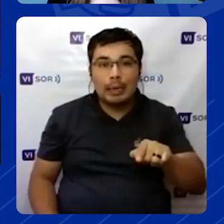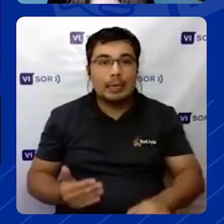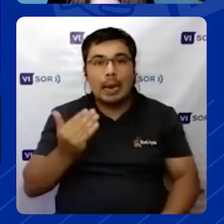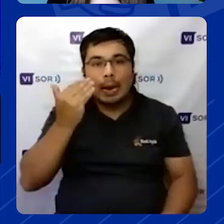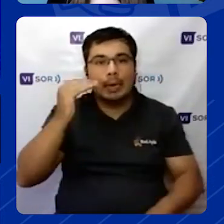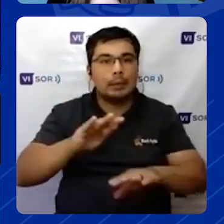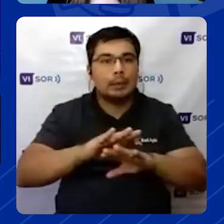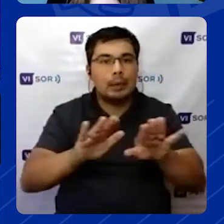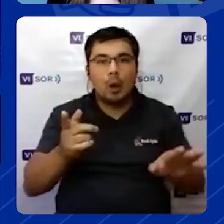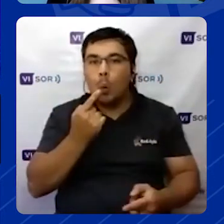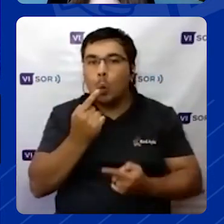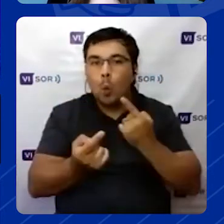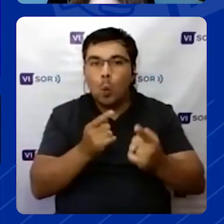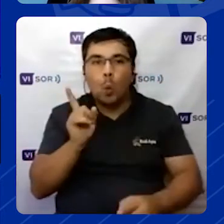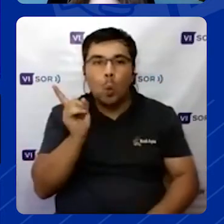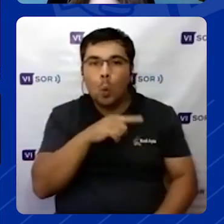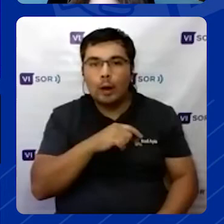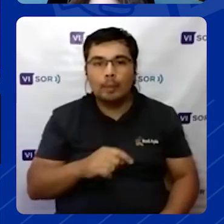las últimas preguntas.